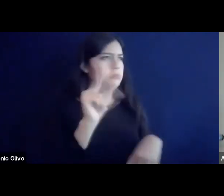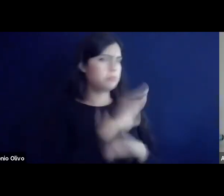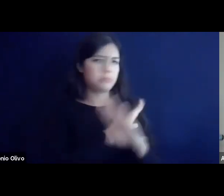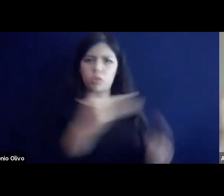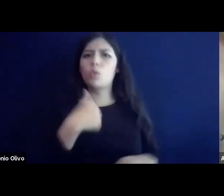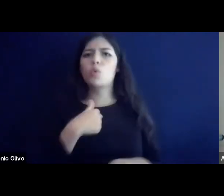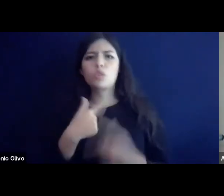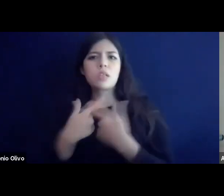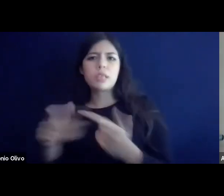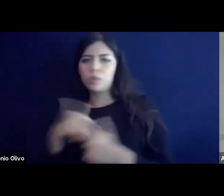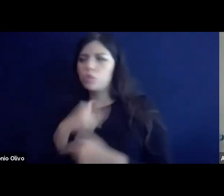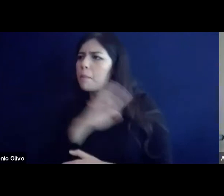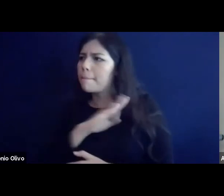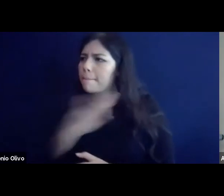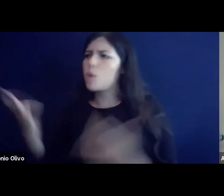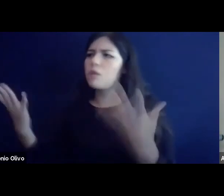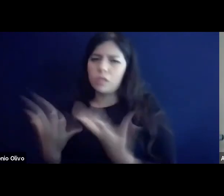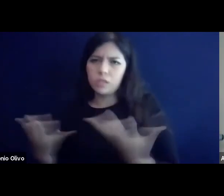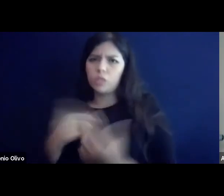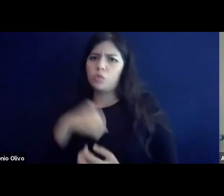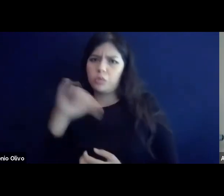te estoy haciendo el favor,